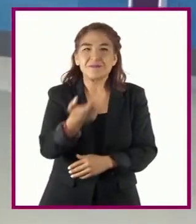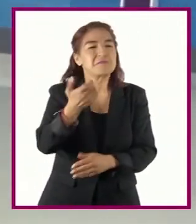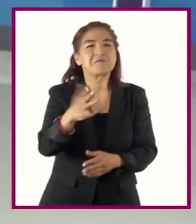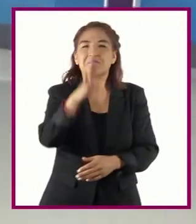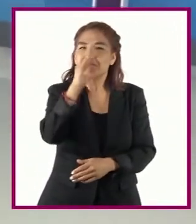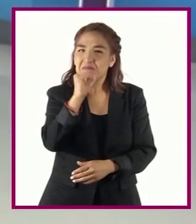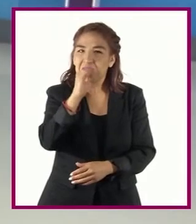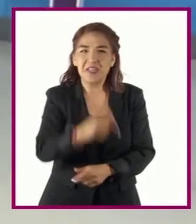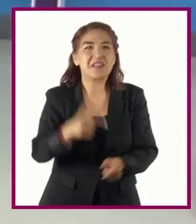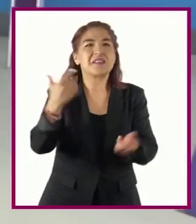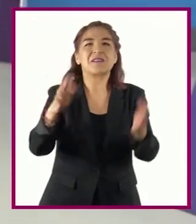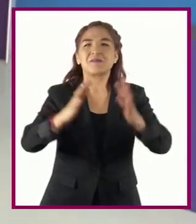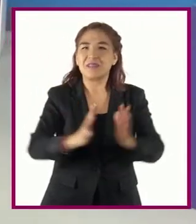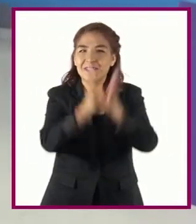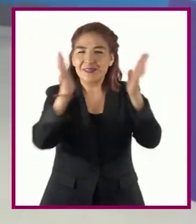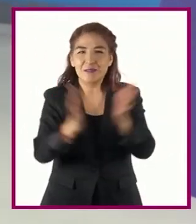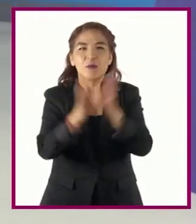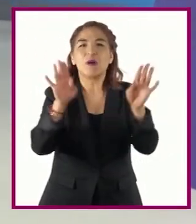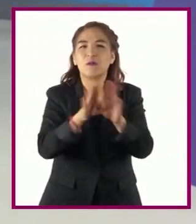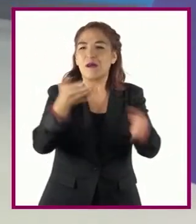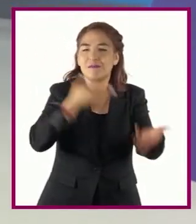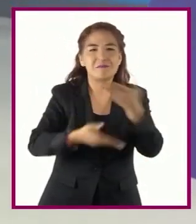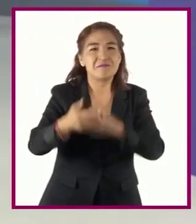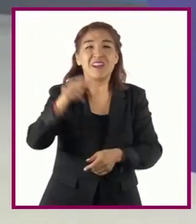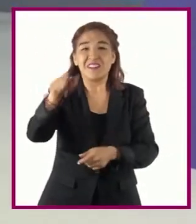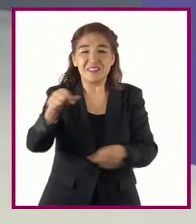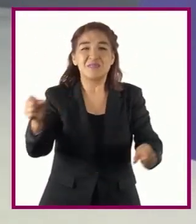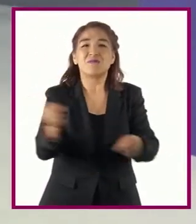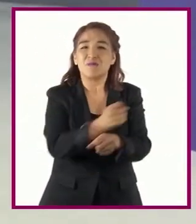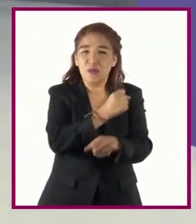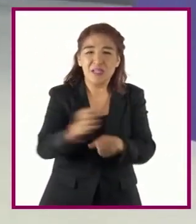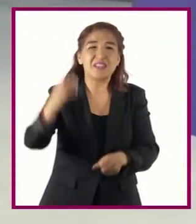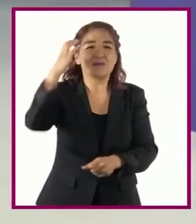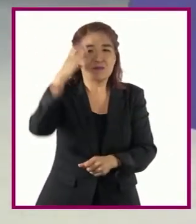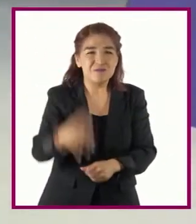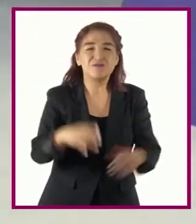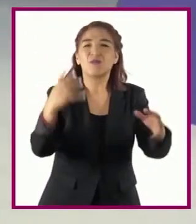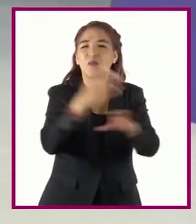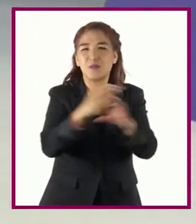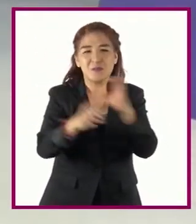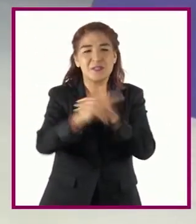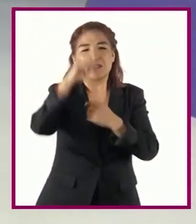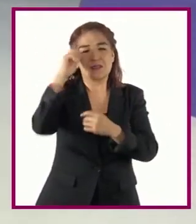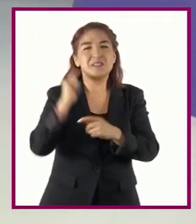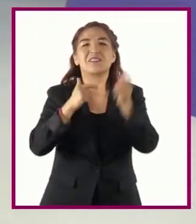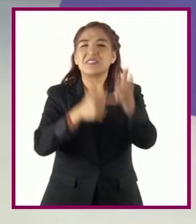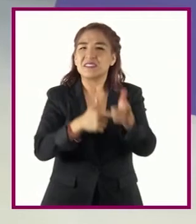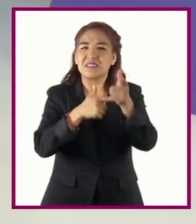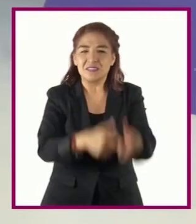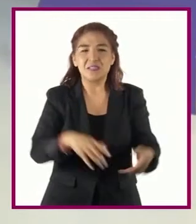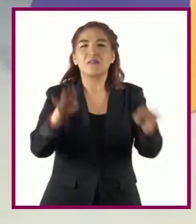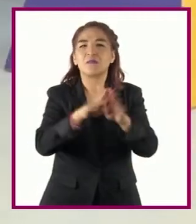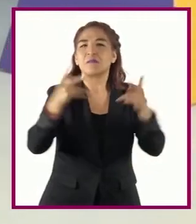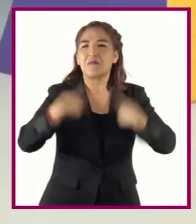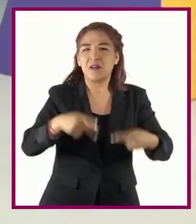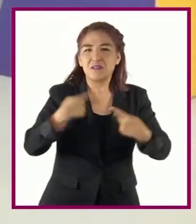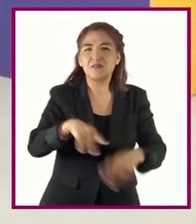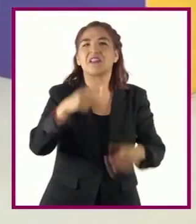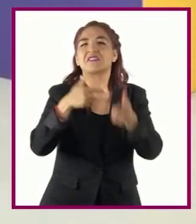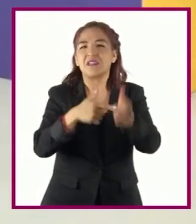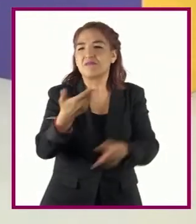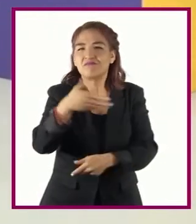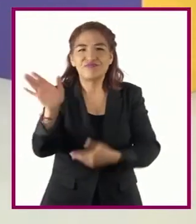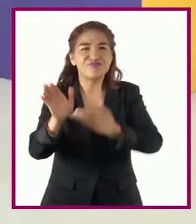fortalecer su democracia, por lo que la violencia se encuentra en constante crecimiento y las personas siguen siendo desplazadas.